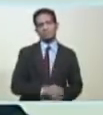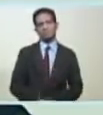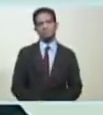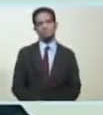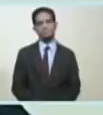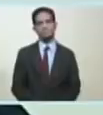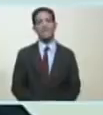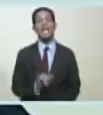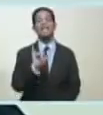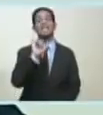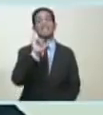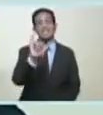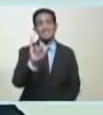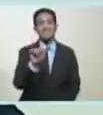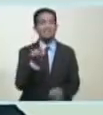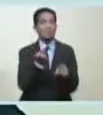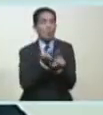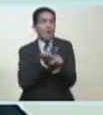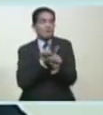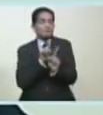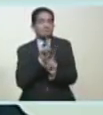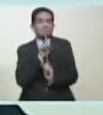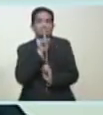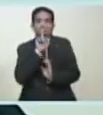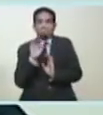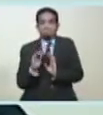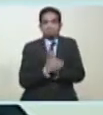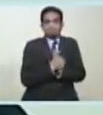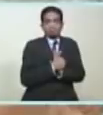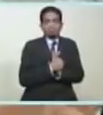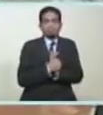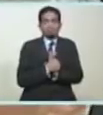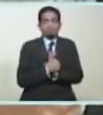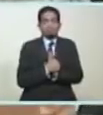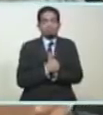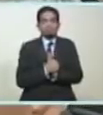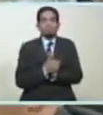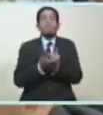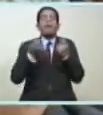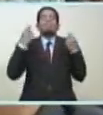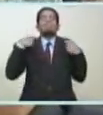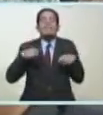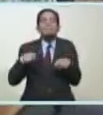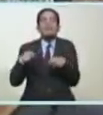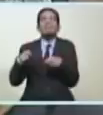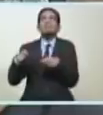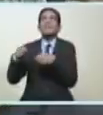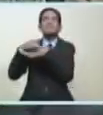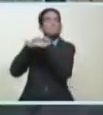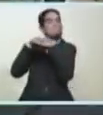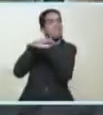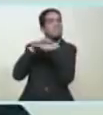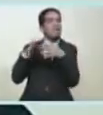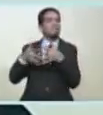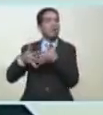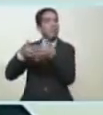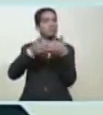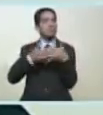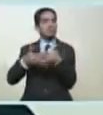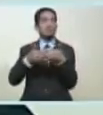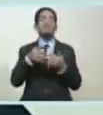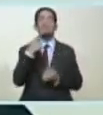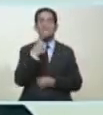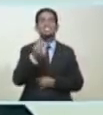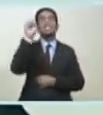y meterse en el hueco para tratar de buscar el perdón del imperio yanqui y decir que sí, que habían dado su